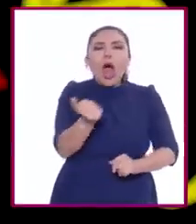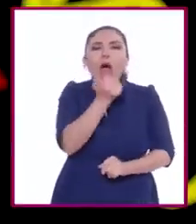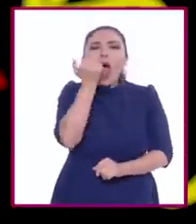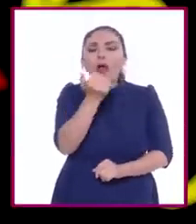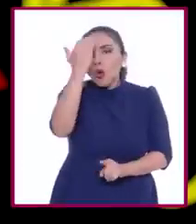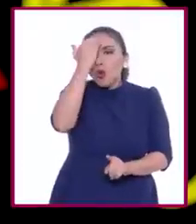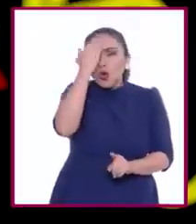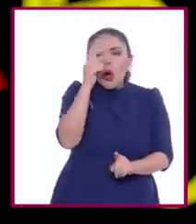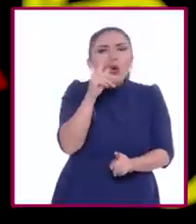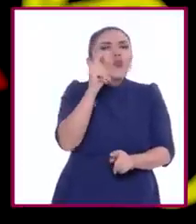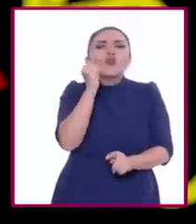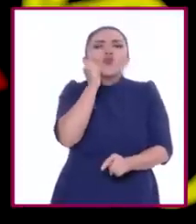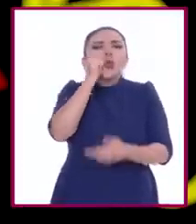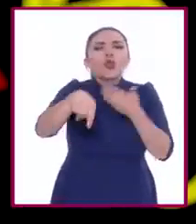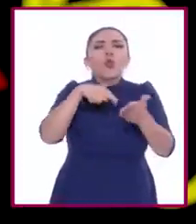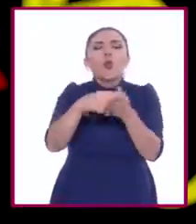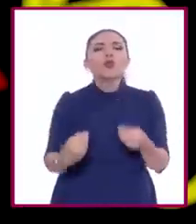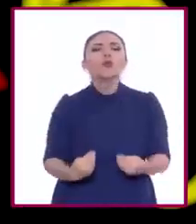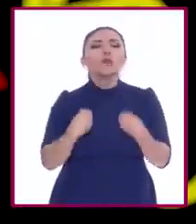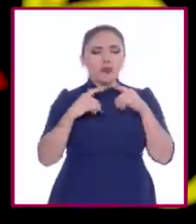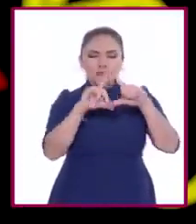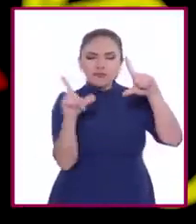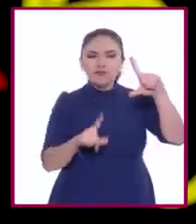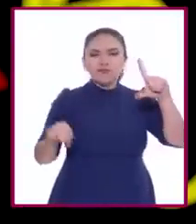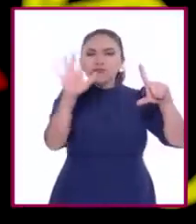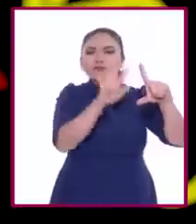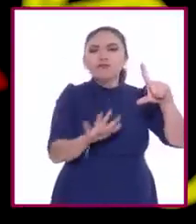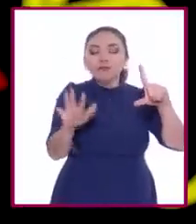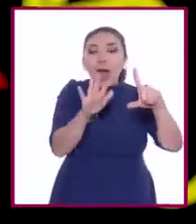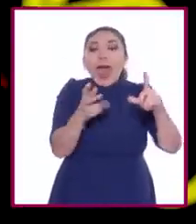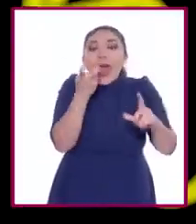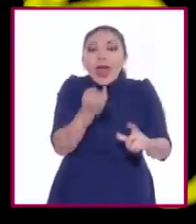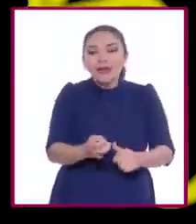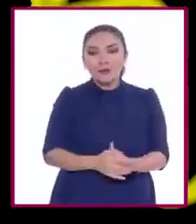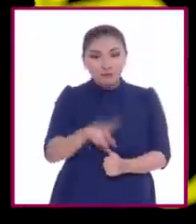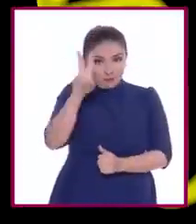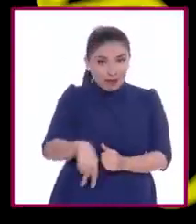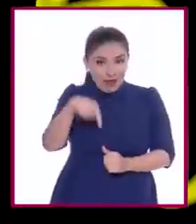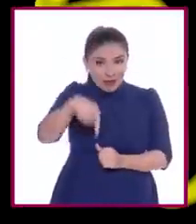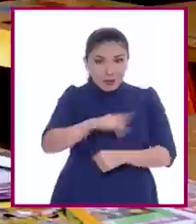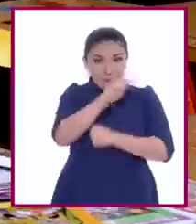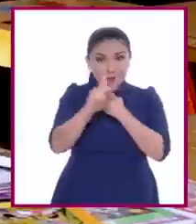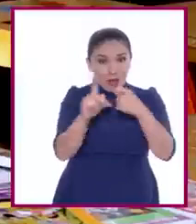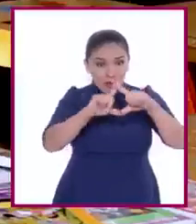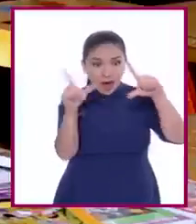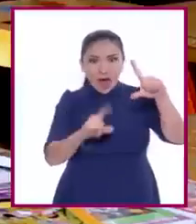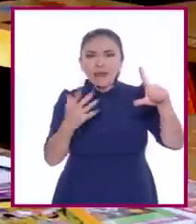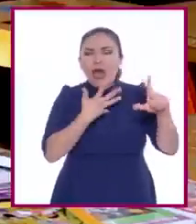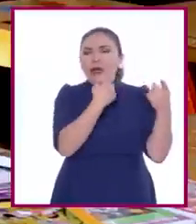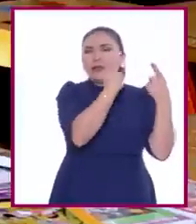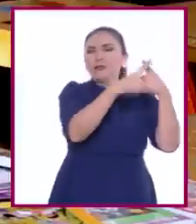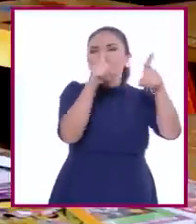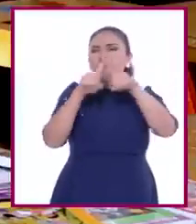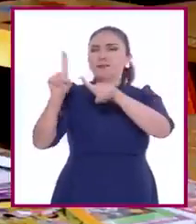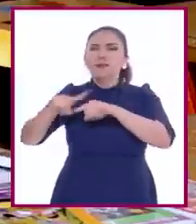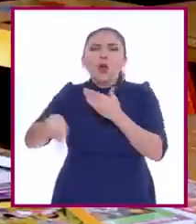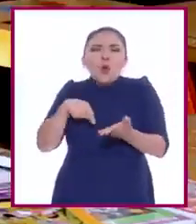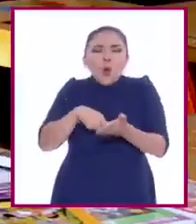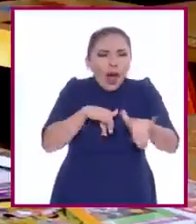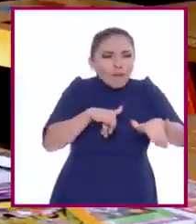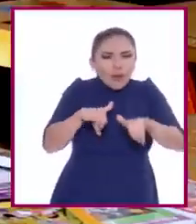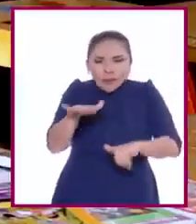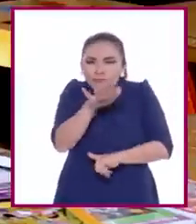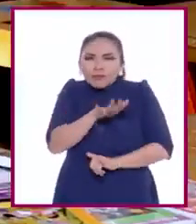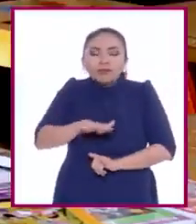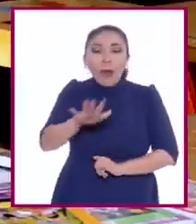los estudiantes de cada rincón del país, porque en el país hay una gran variedad de espacios